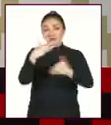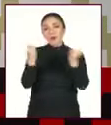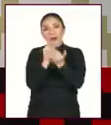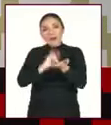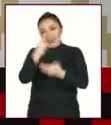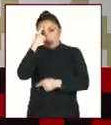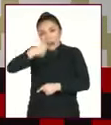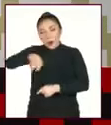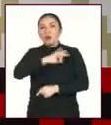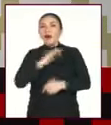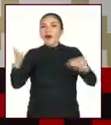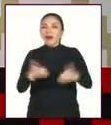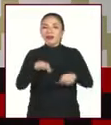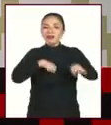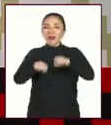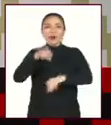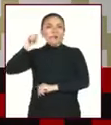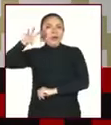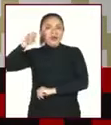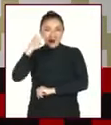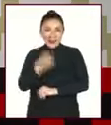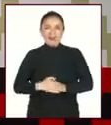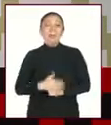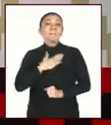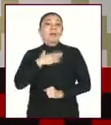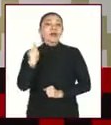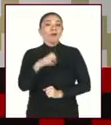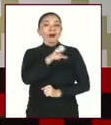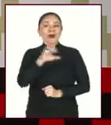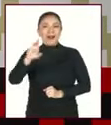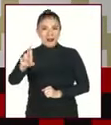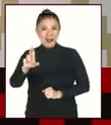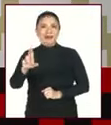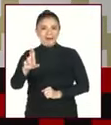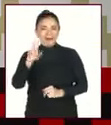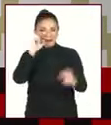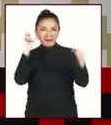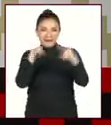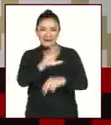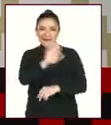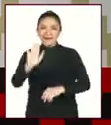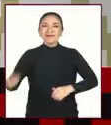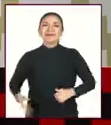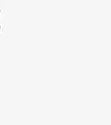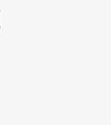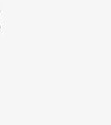por hacer posible este seminario virtual. Soy Enrique Rodal. Hasta pronto.